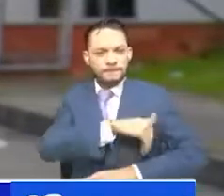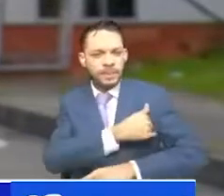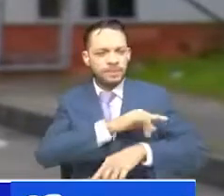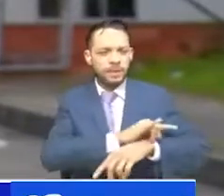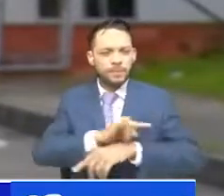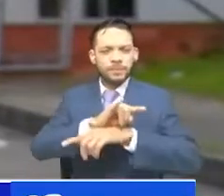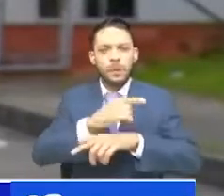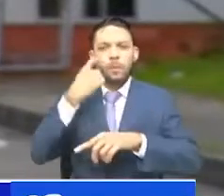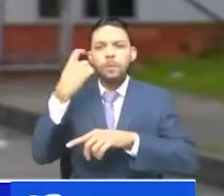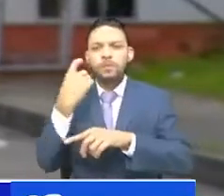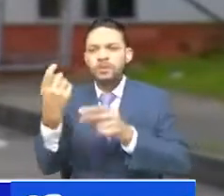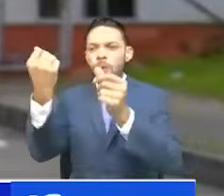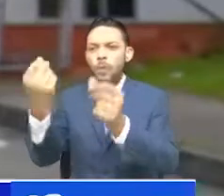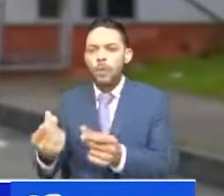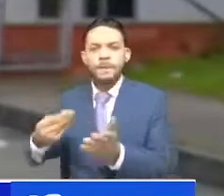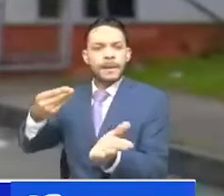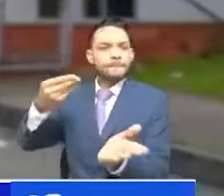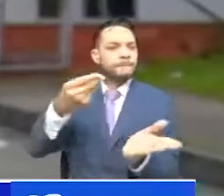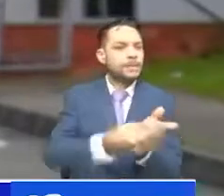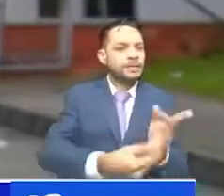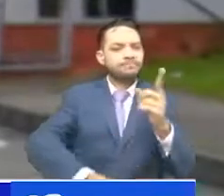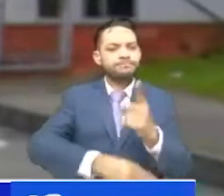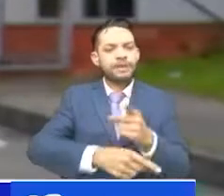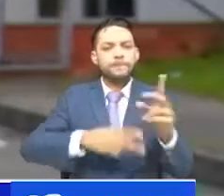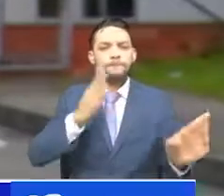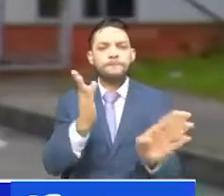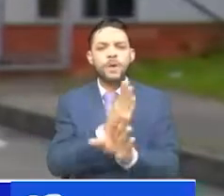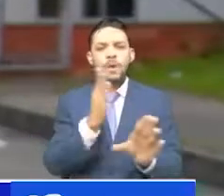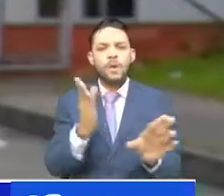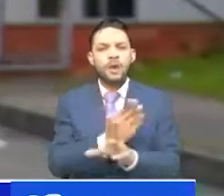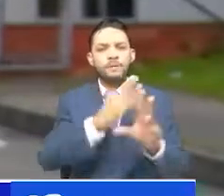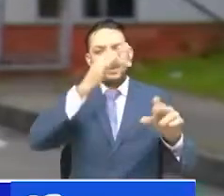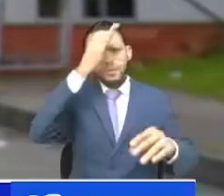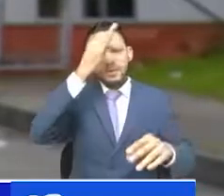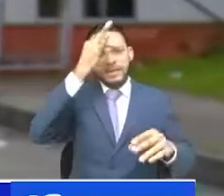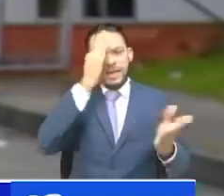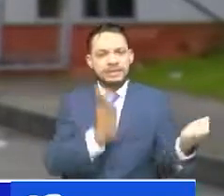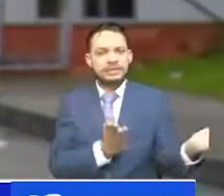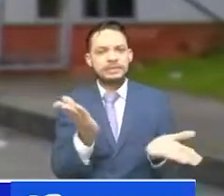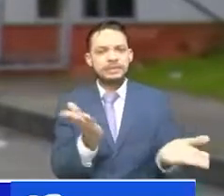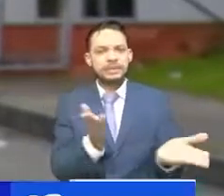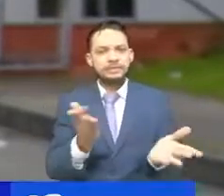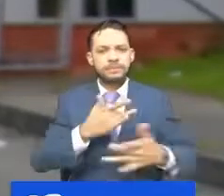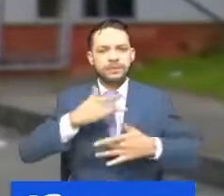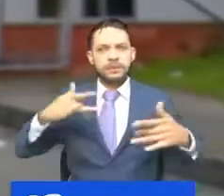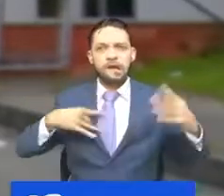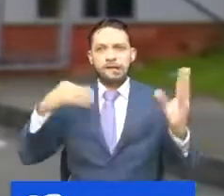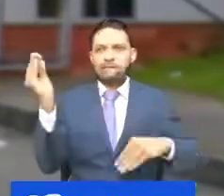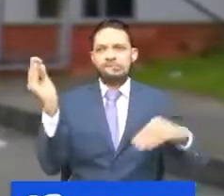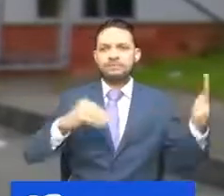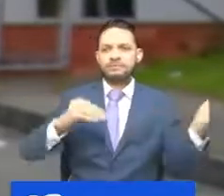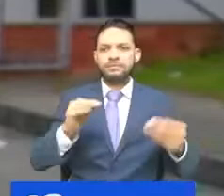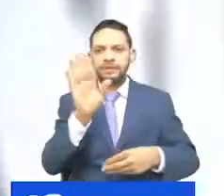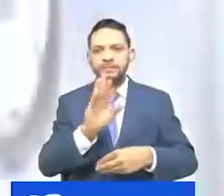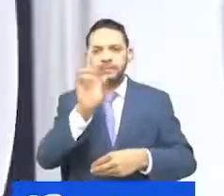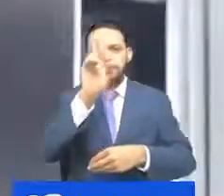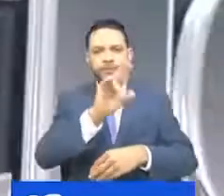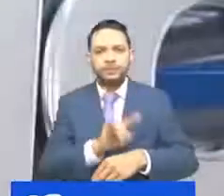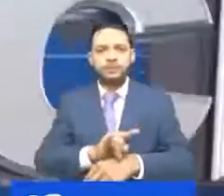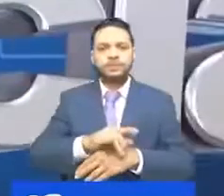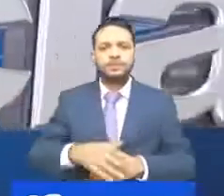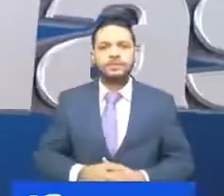recursos financieros para evitar que se sigan presentando un déficit en la prestación de servicios de salud en el departamento.